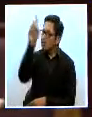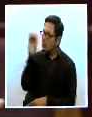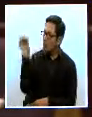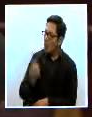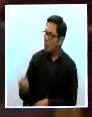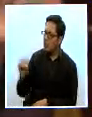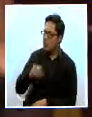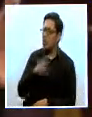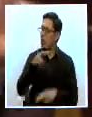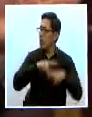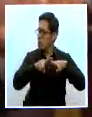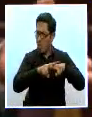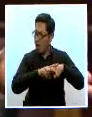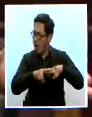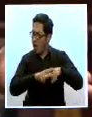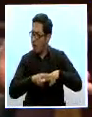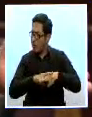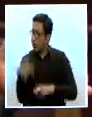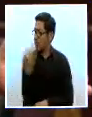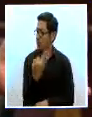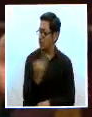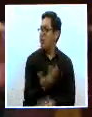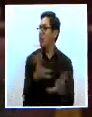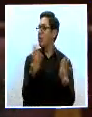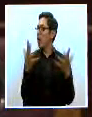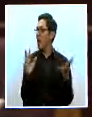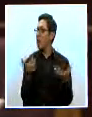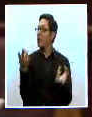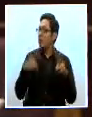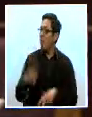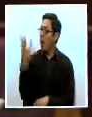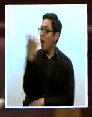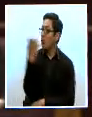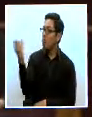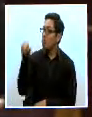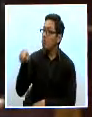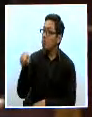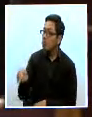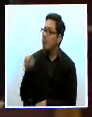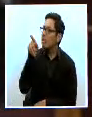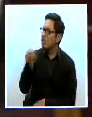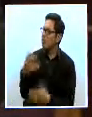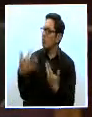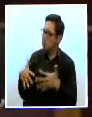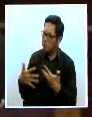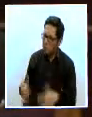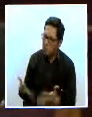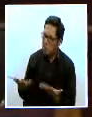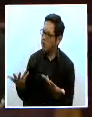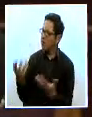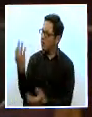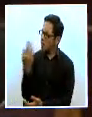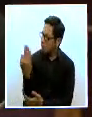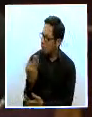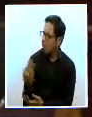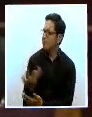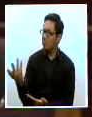informales como catorce mil que estamos legalizados la informalidad nosotros todavía no nos hacemos